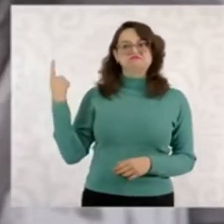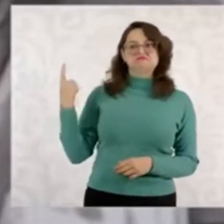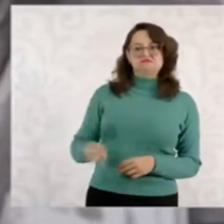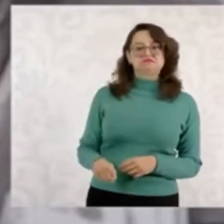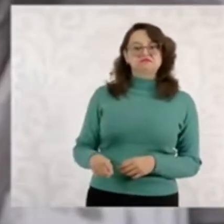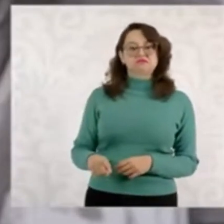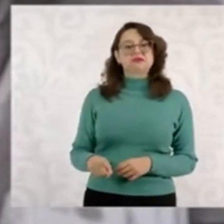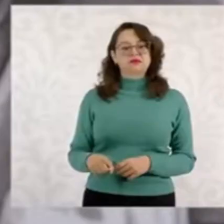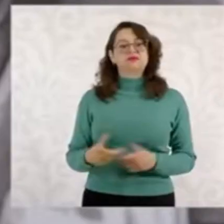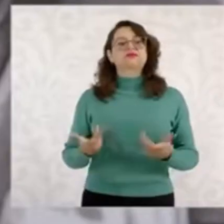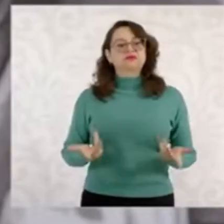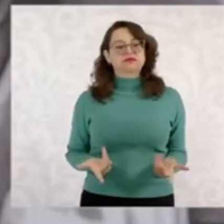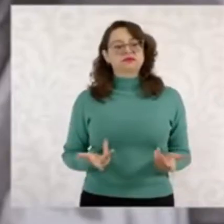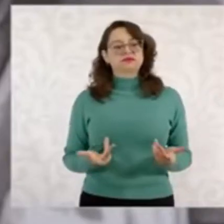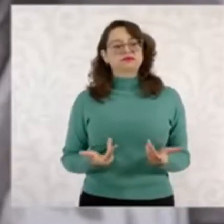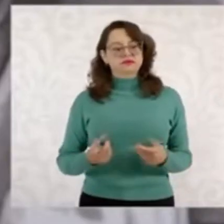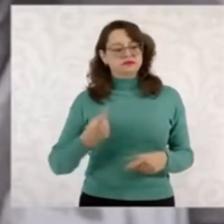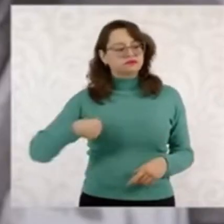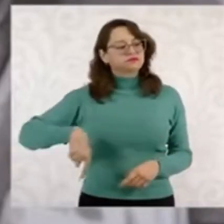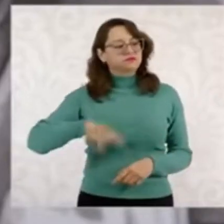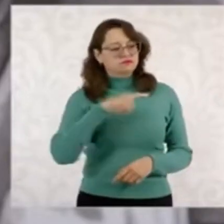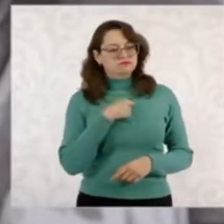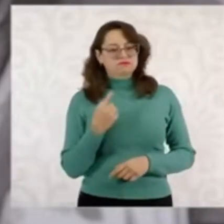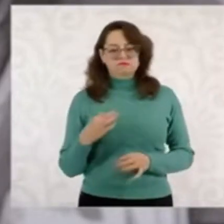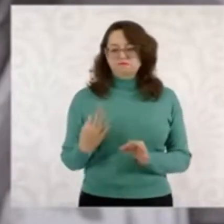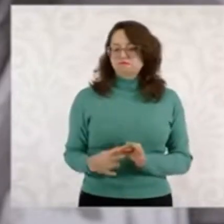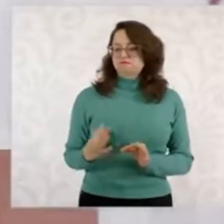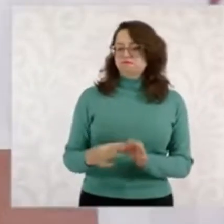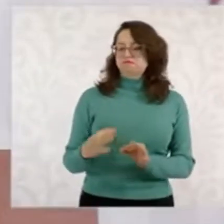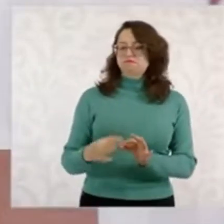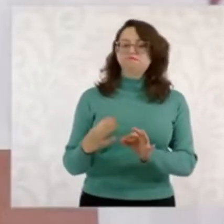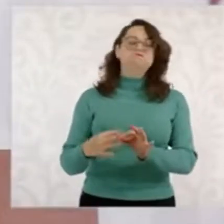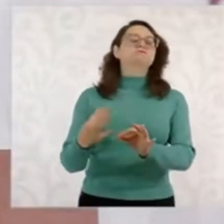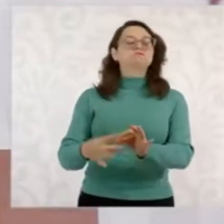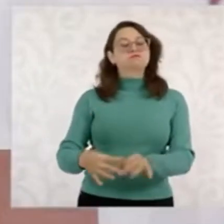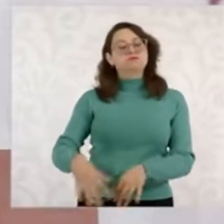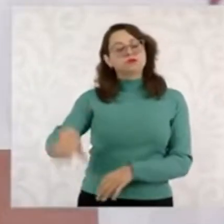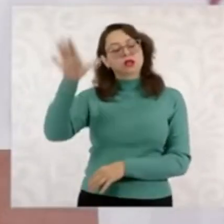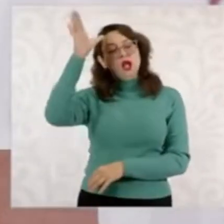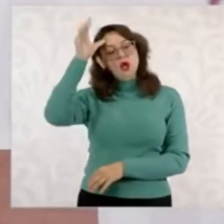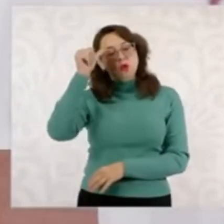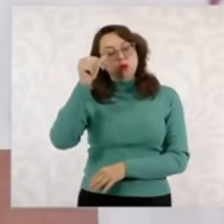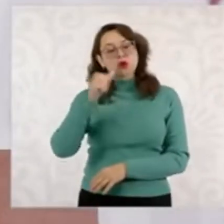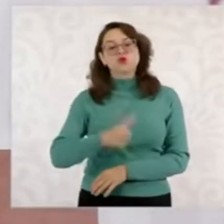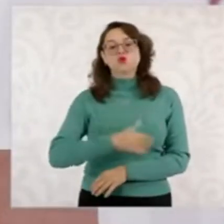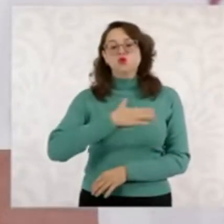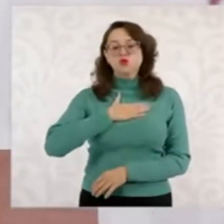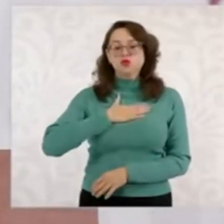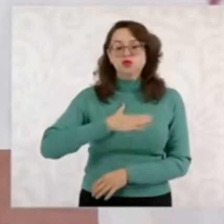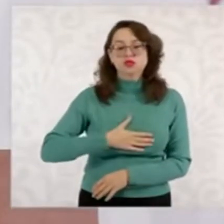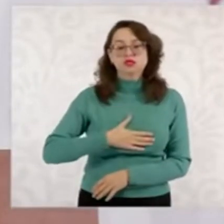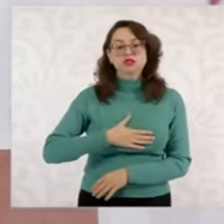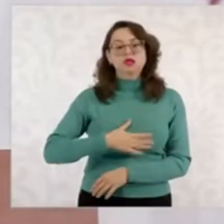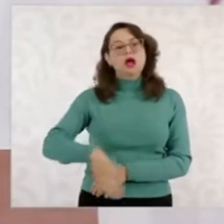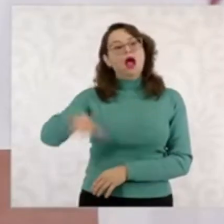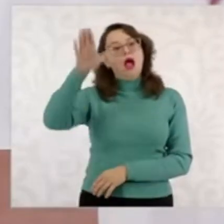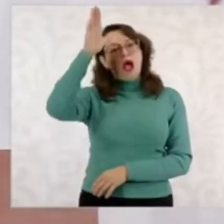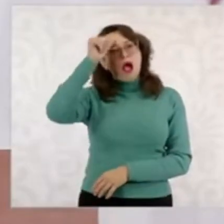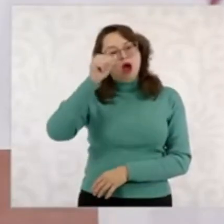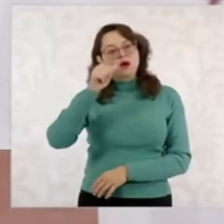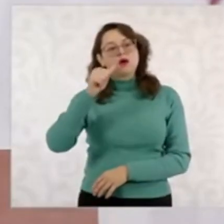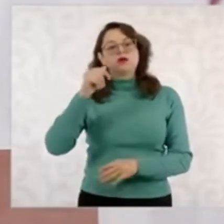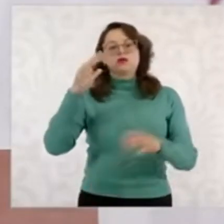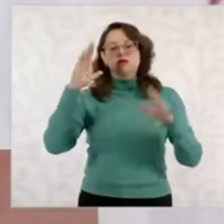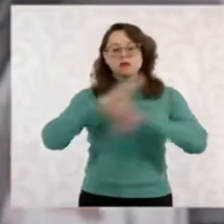guía doctrinaria de nuestro movimiento. Este acuerdo es un acto de justicia y un acto de reconciliación